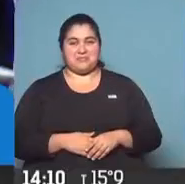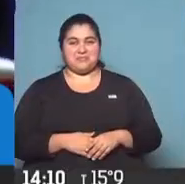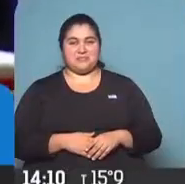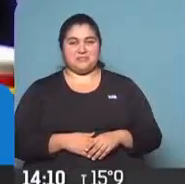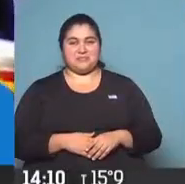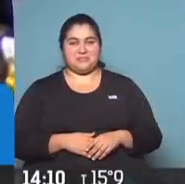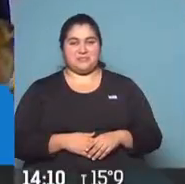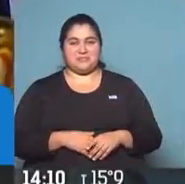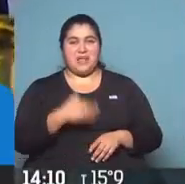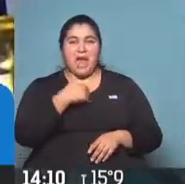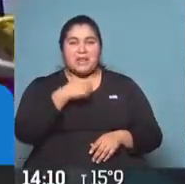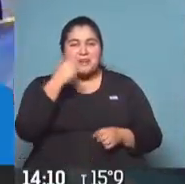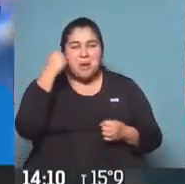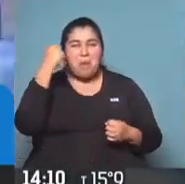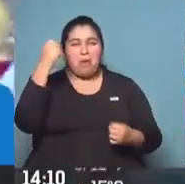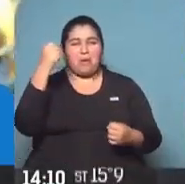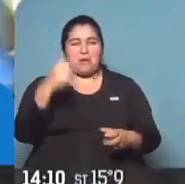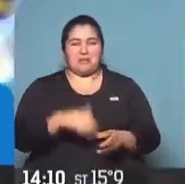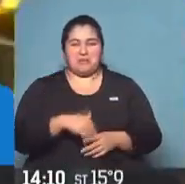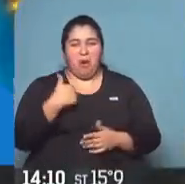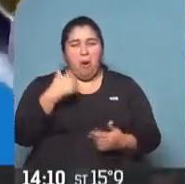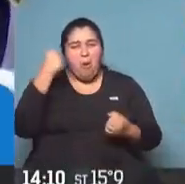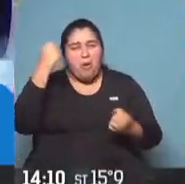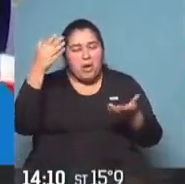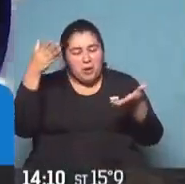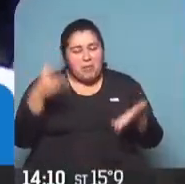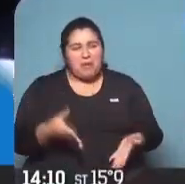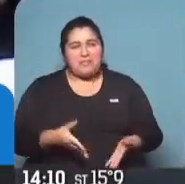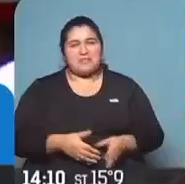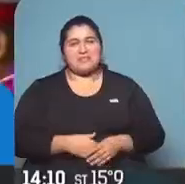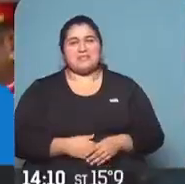viva argentina viva la patria